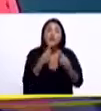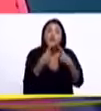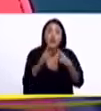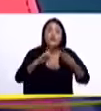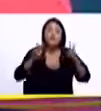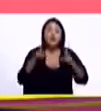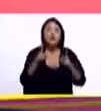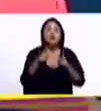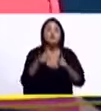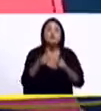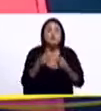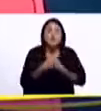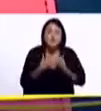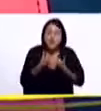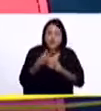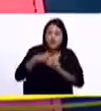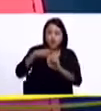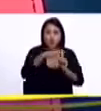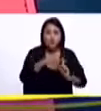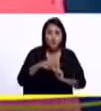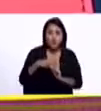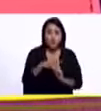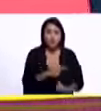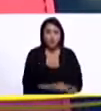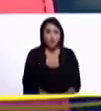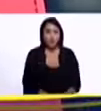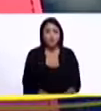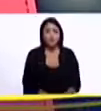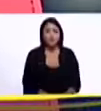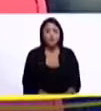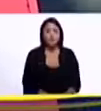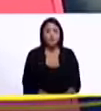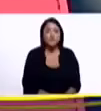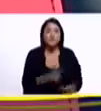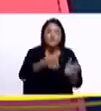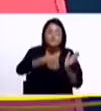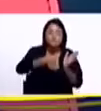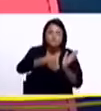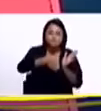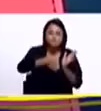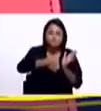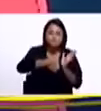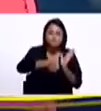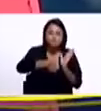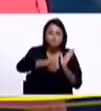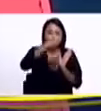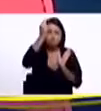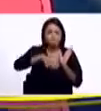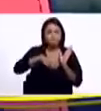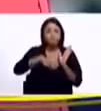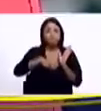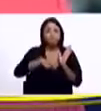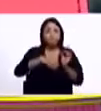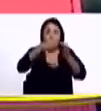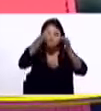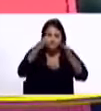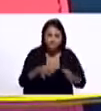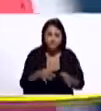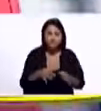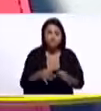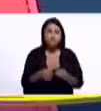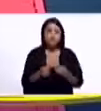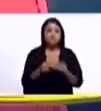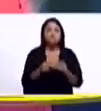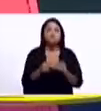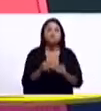Convivencia, para ratificar con la firma de todos los sectores del país el camino